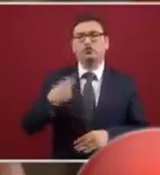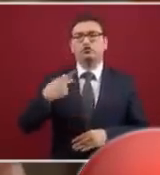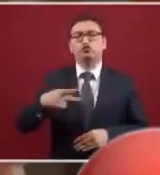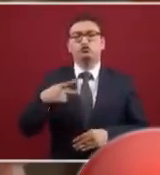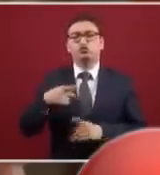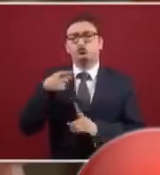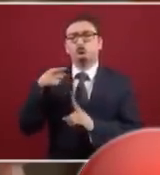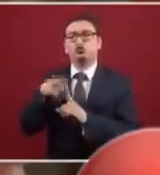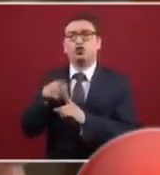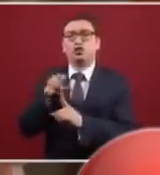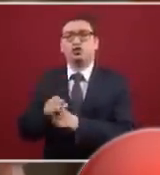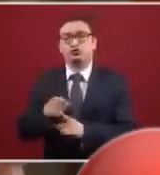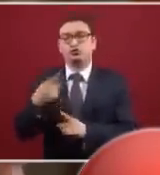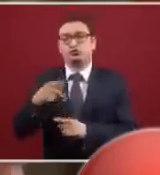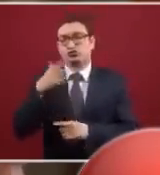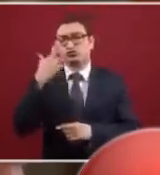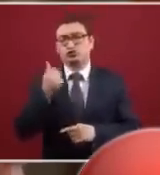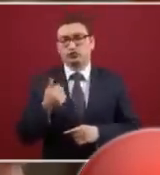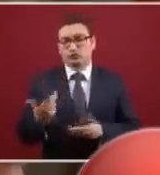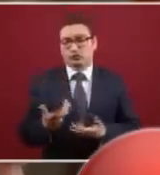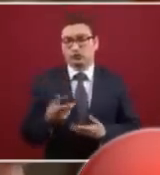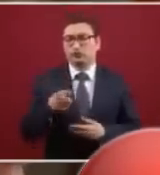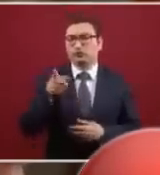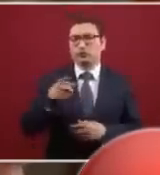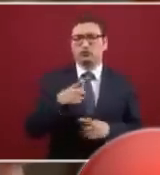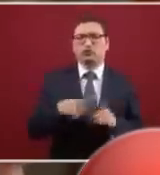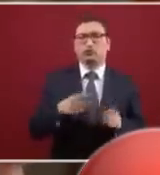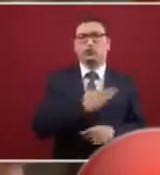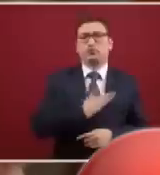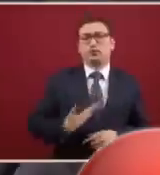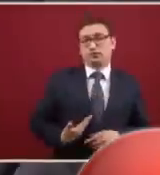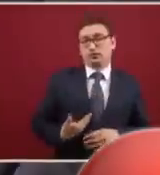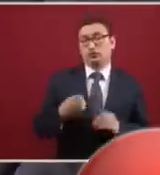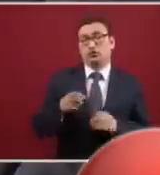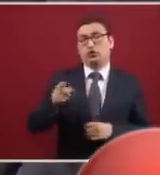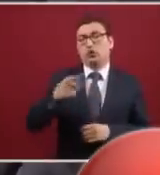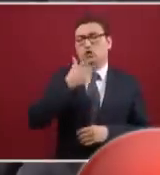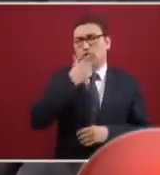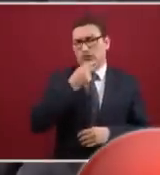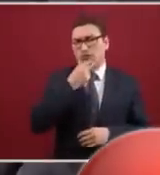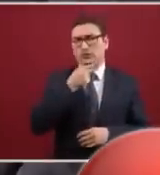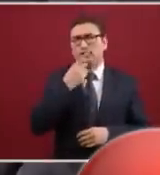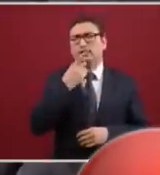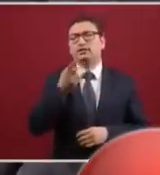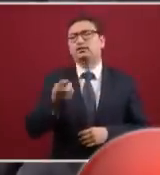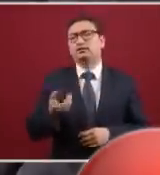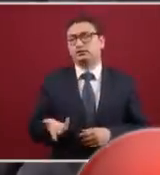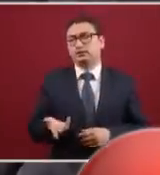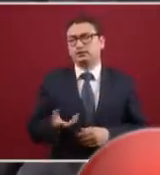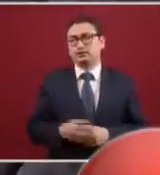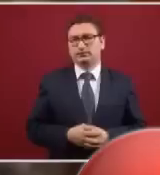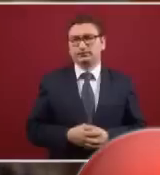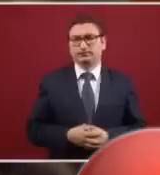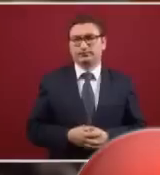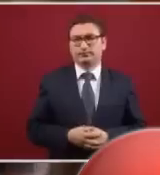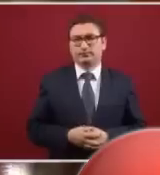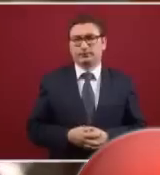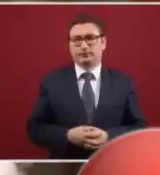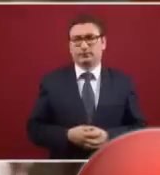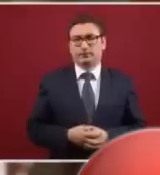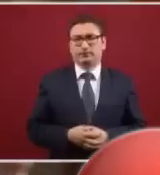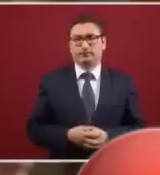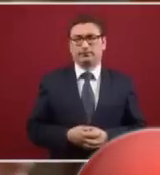la razón. ¿Cómo digiere como presidente o tal vez como hombre esto que